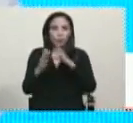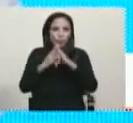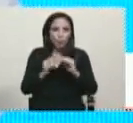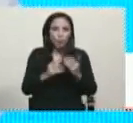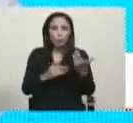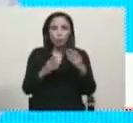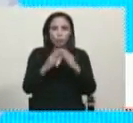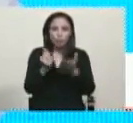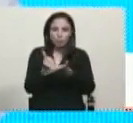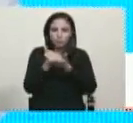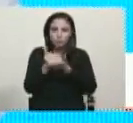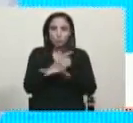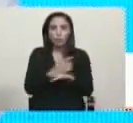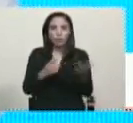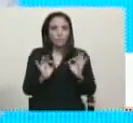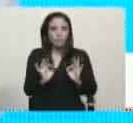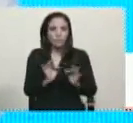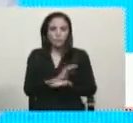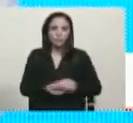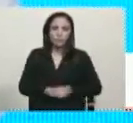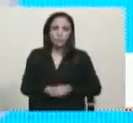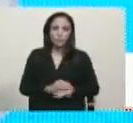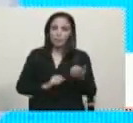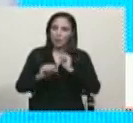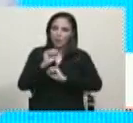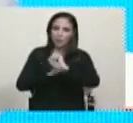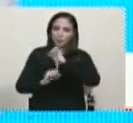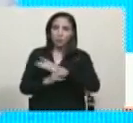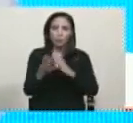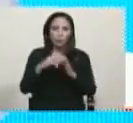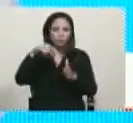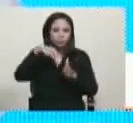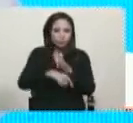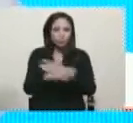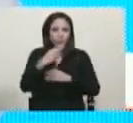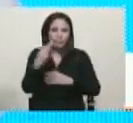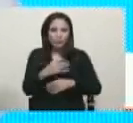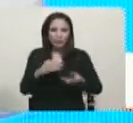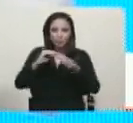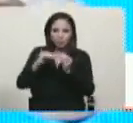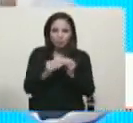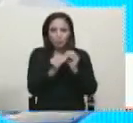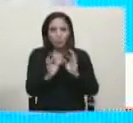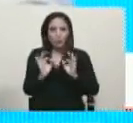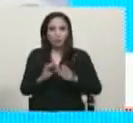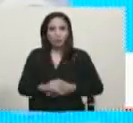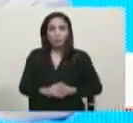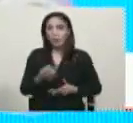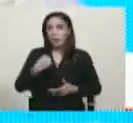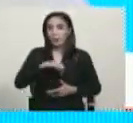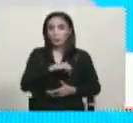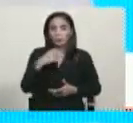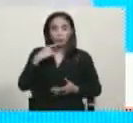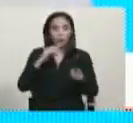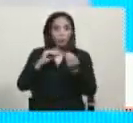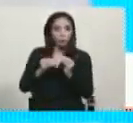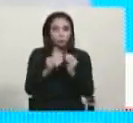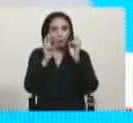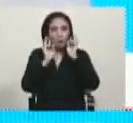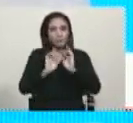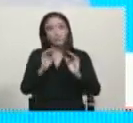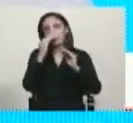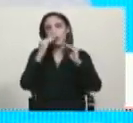preventivo, correctivo, mantenimiento de fondo, reparaciones, y nuestros equipos se mantengan en el